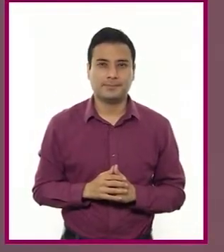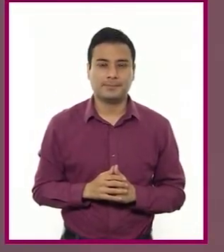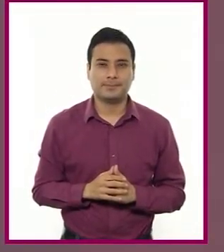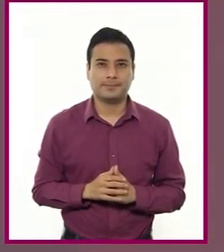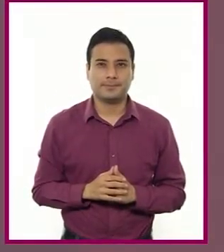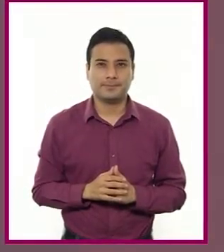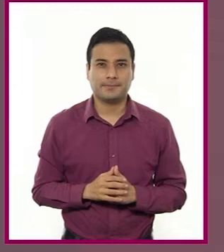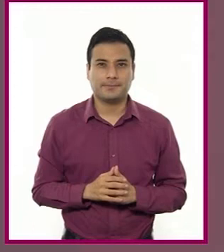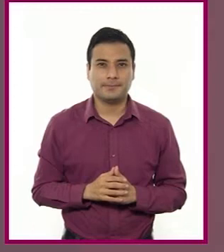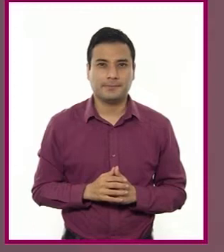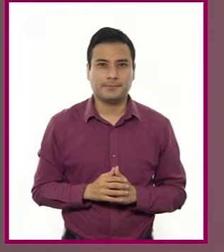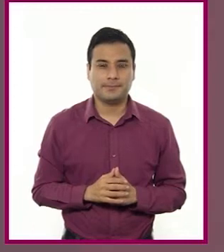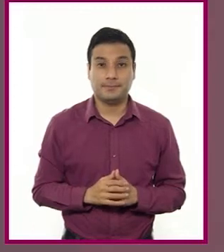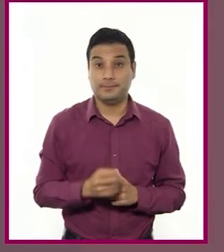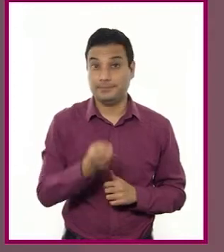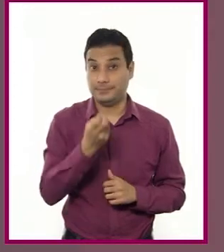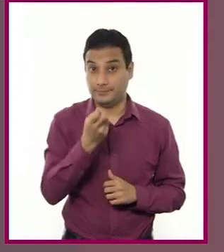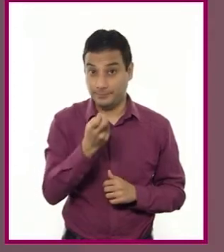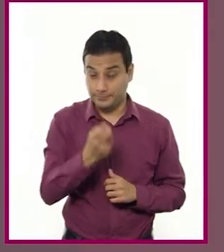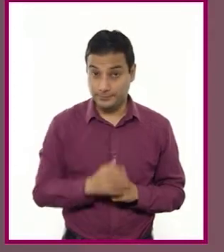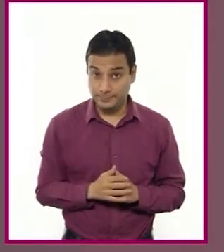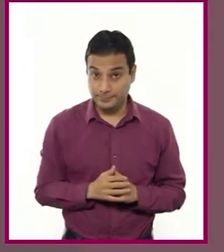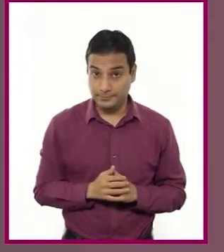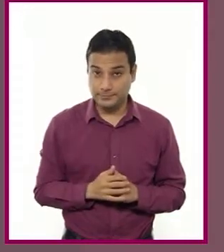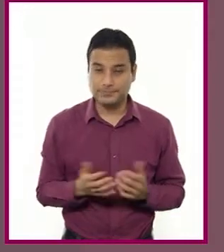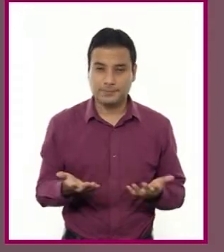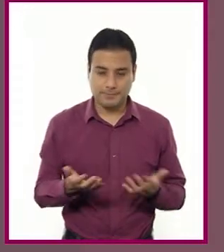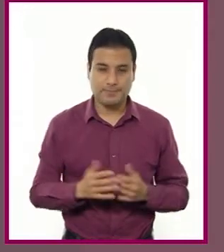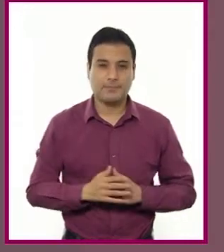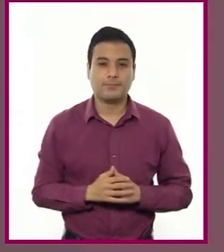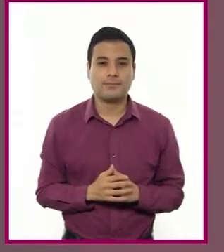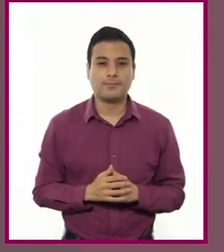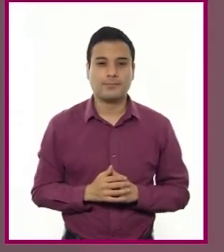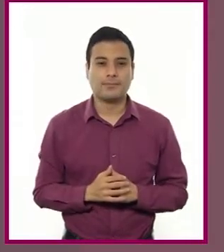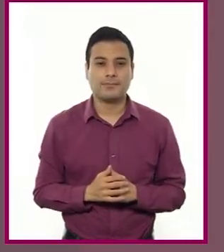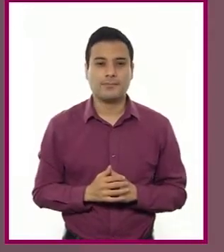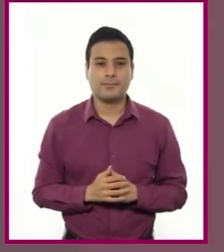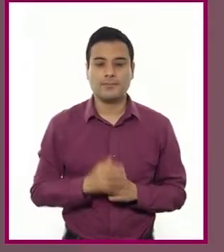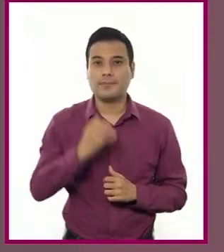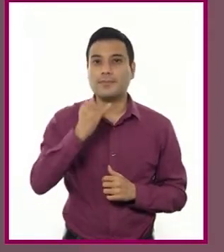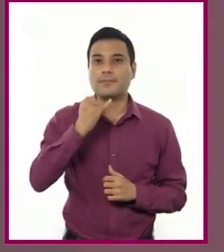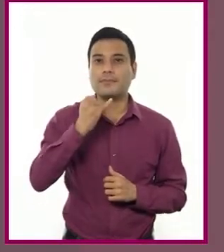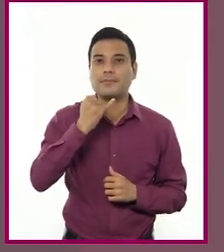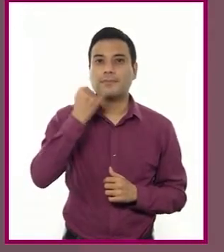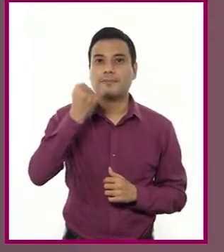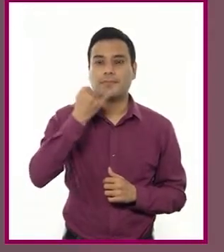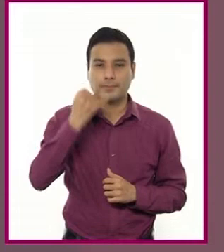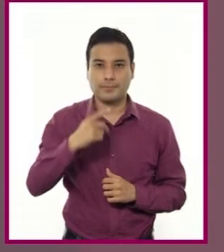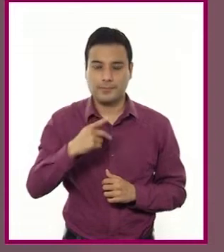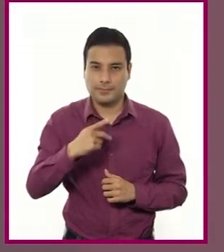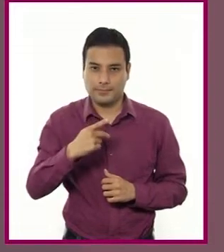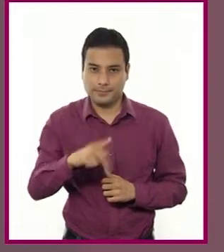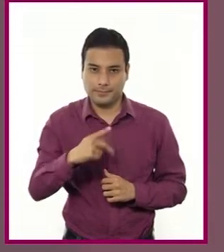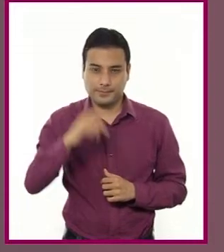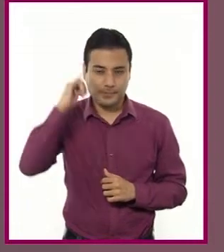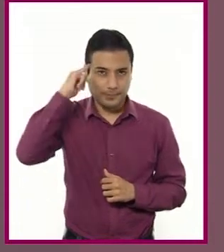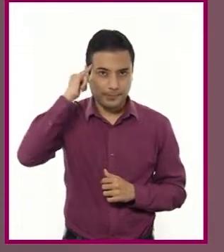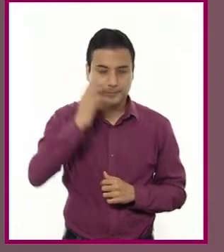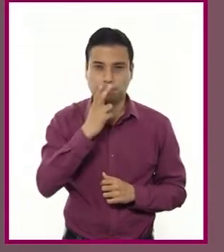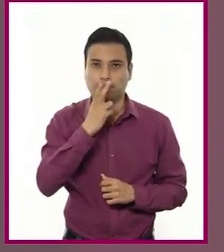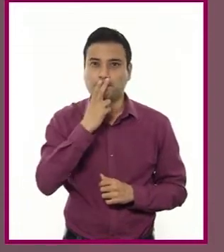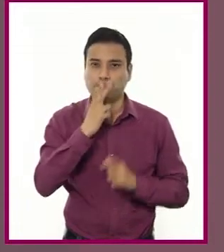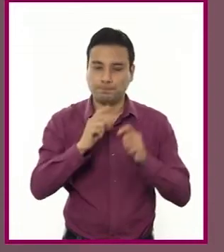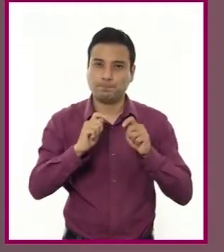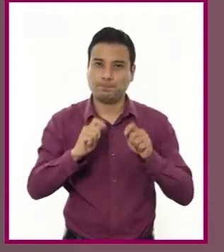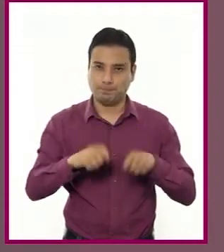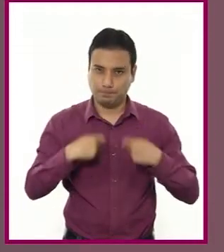Precisamente en esta labor evangelizadora es que destacamos el rescate de la lengua de los naturales y las nociones más tempranas que